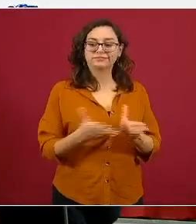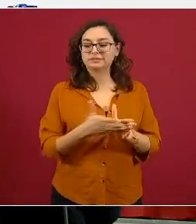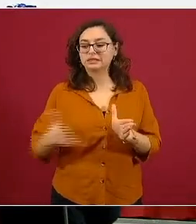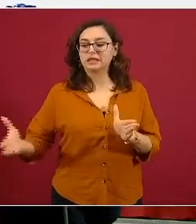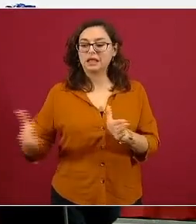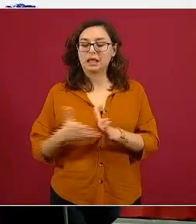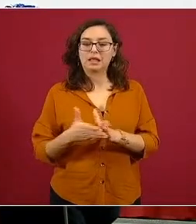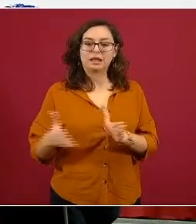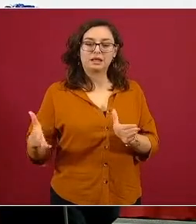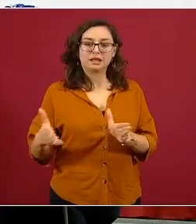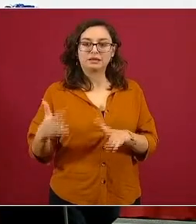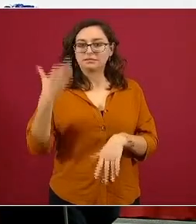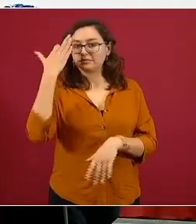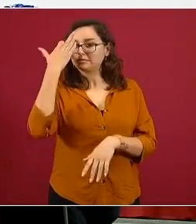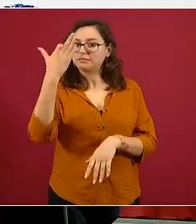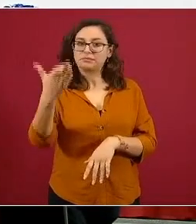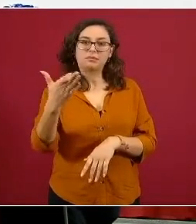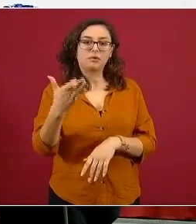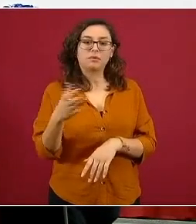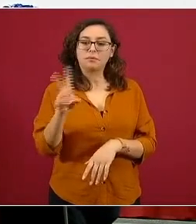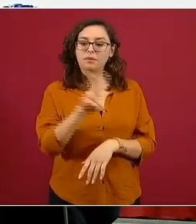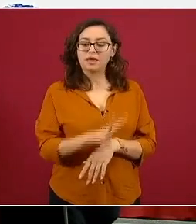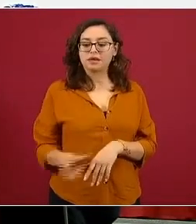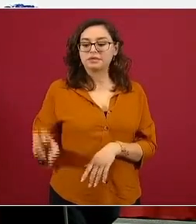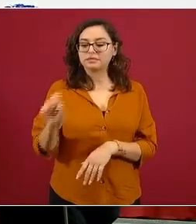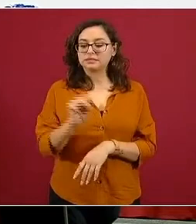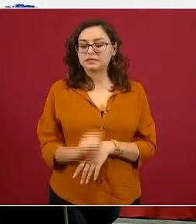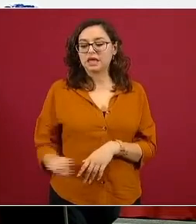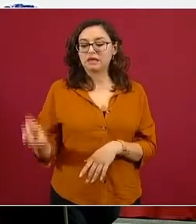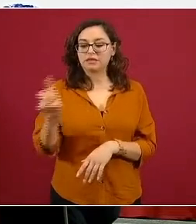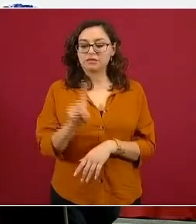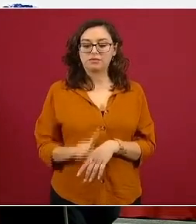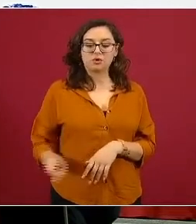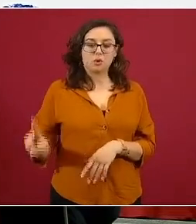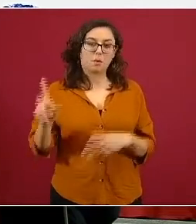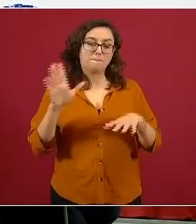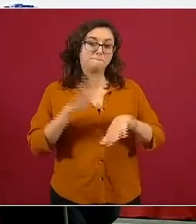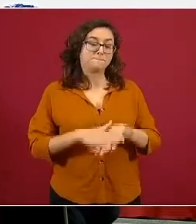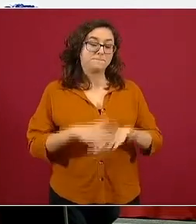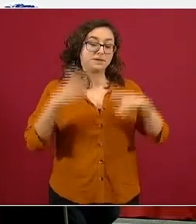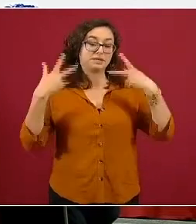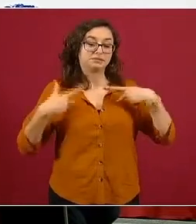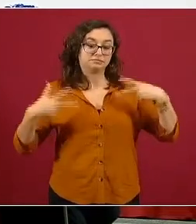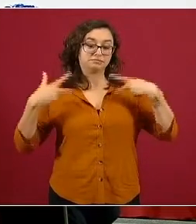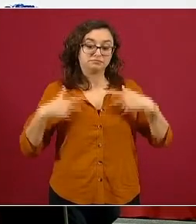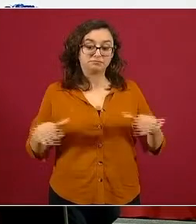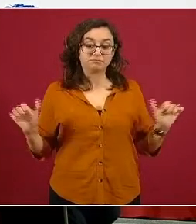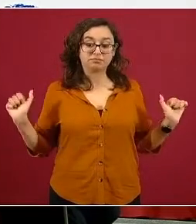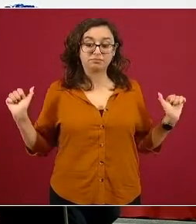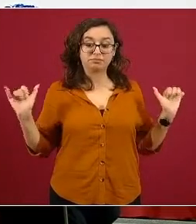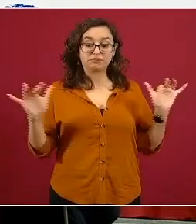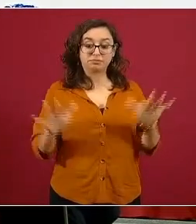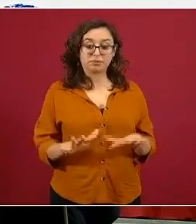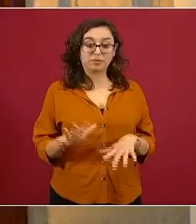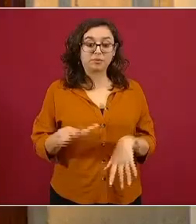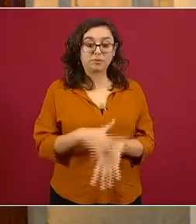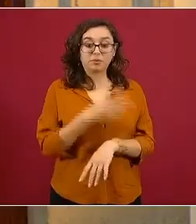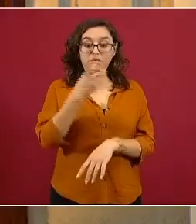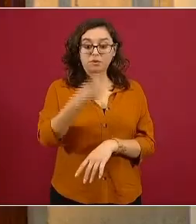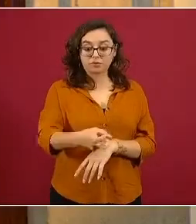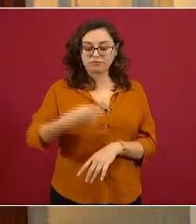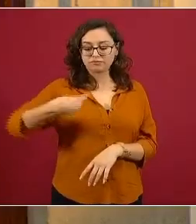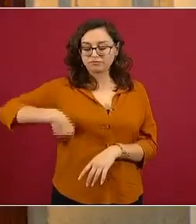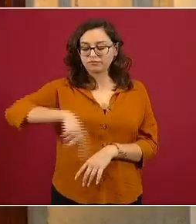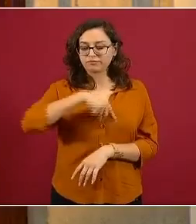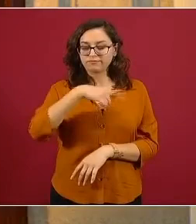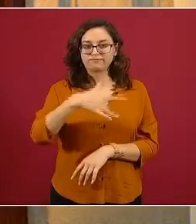una etapa que ha probado ser muy exitosa para atraer a los consumidores, y por lo que decidimos,